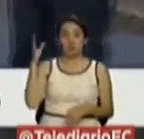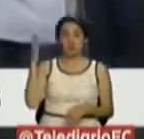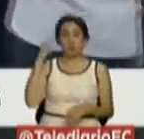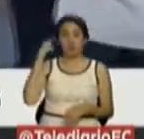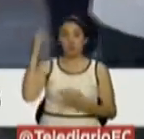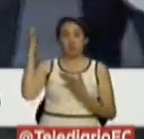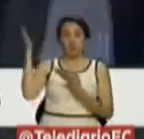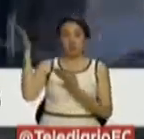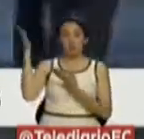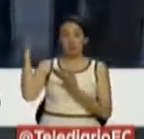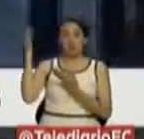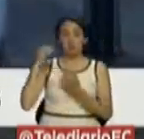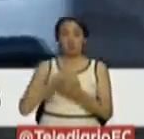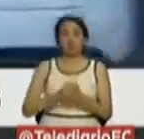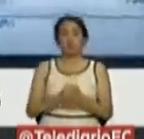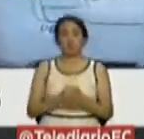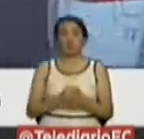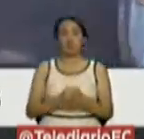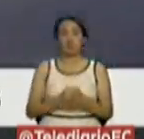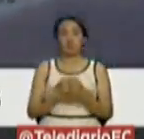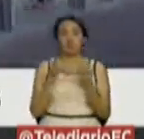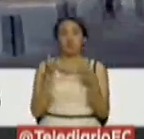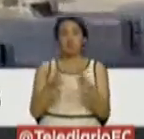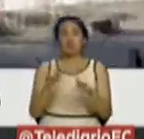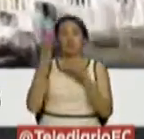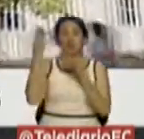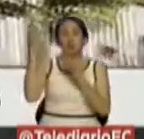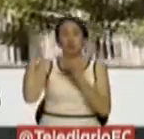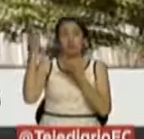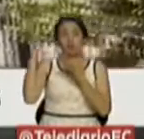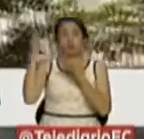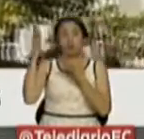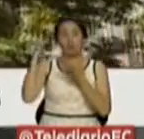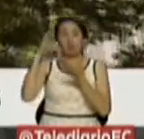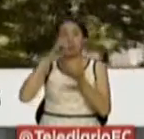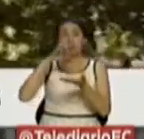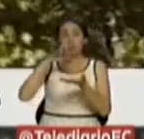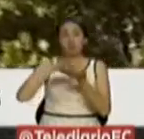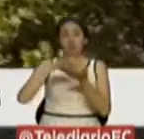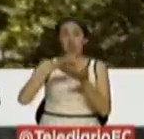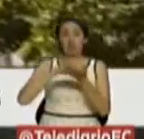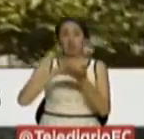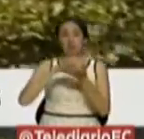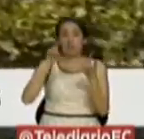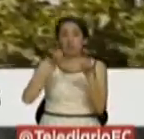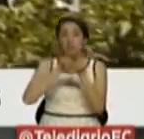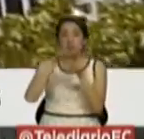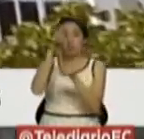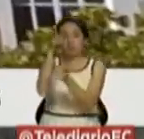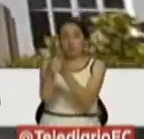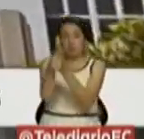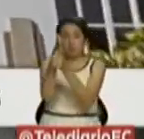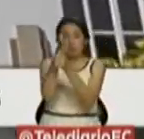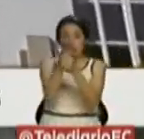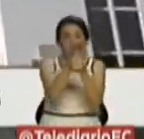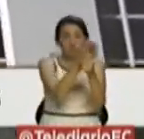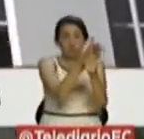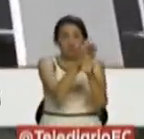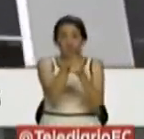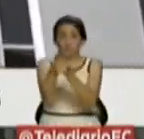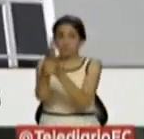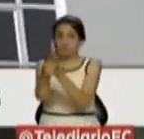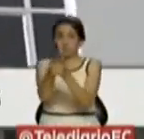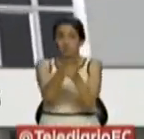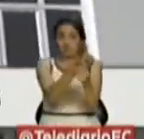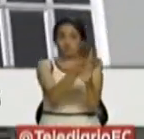miren ustedes acá arriba, les voy a enseñar. También los planteles educativos están siendo monitoreados constantemente por